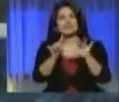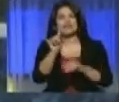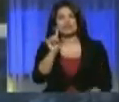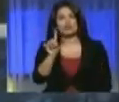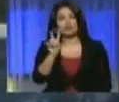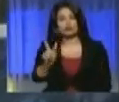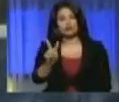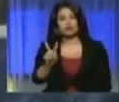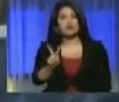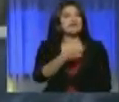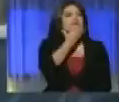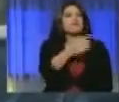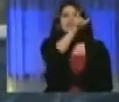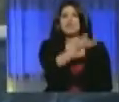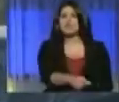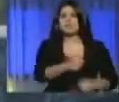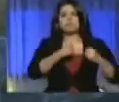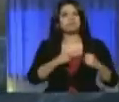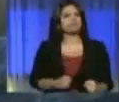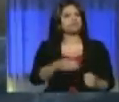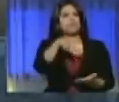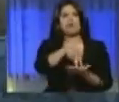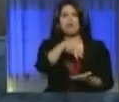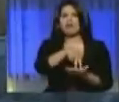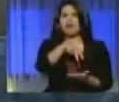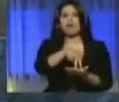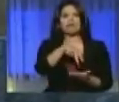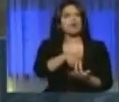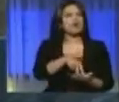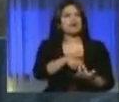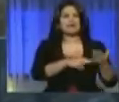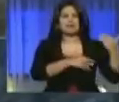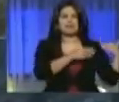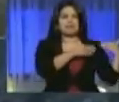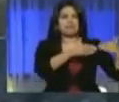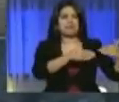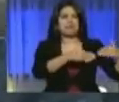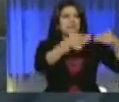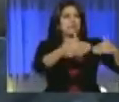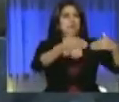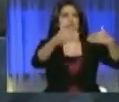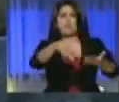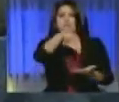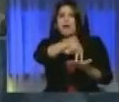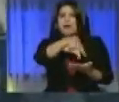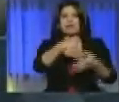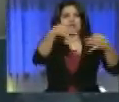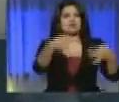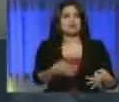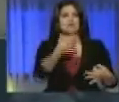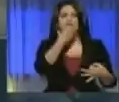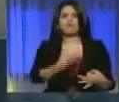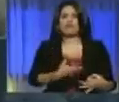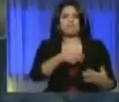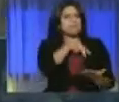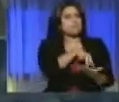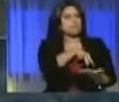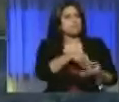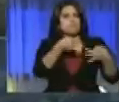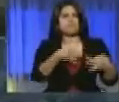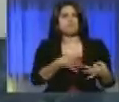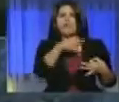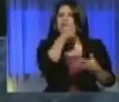allí, el Fidel del Moncada, el Fidel del Bogotazo, el Fidel de la Sierra, el Fidel